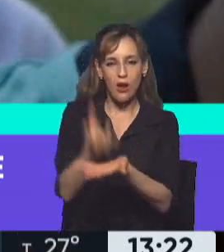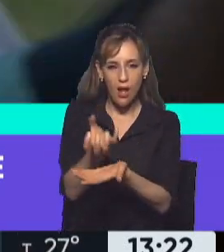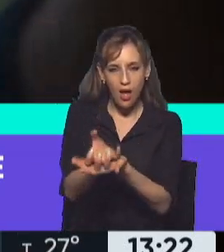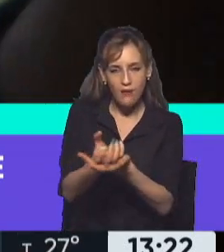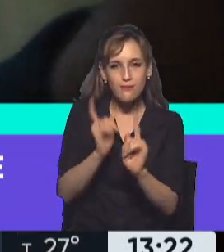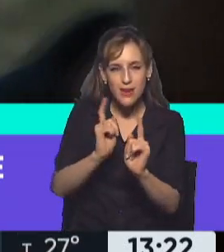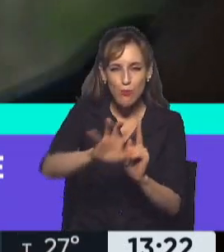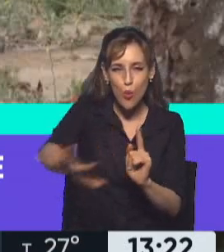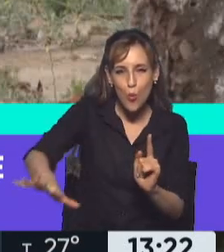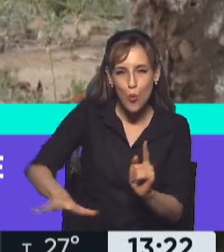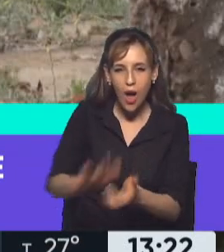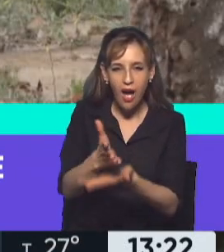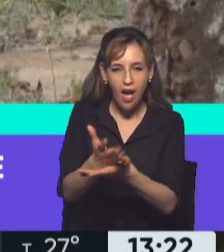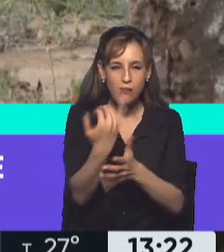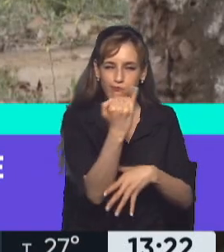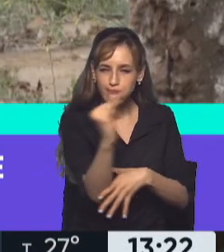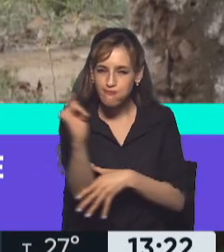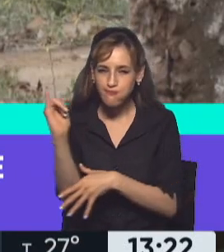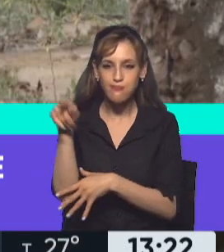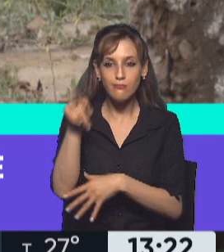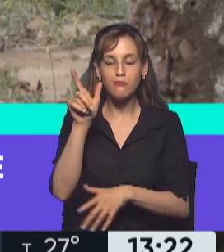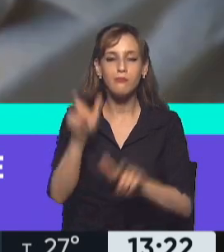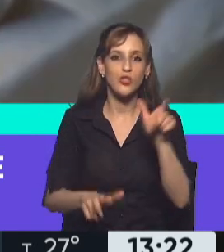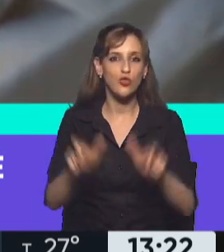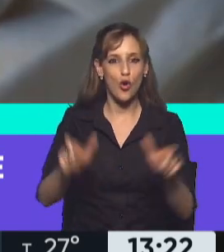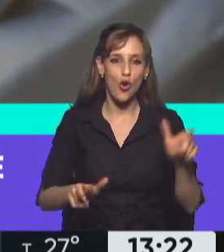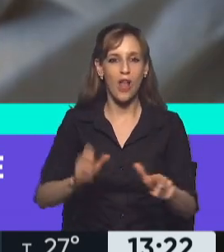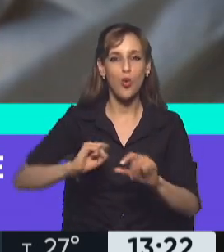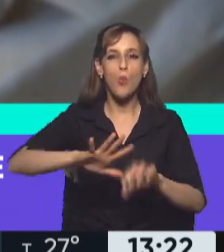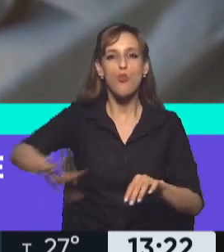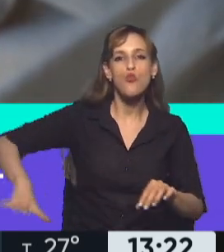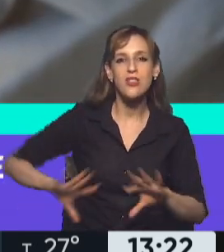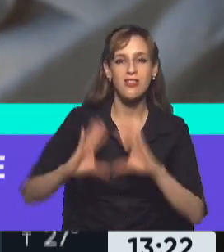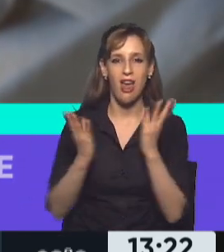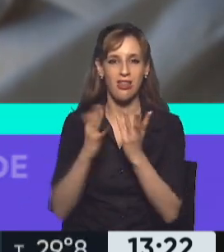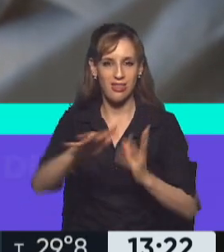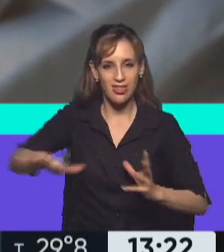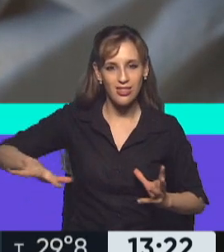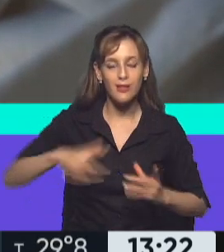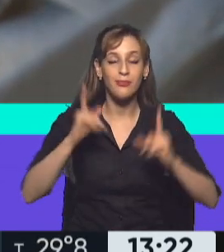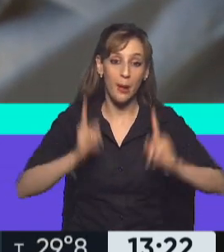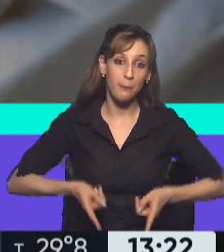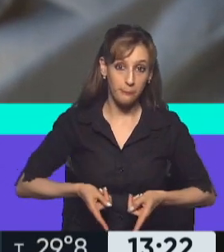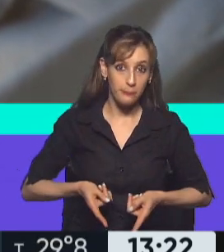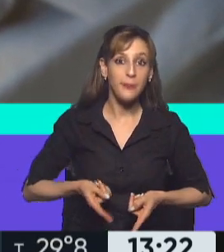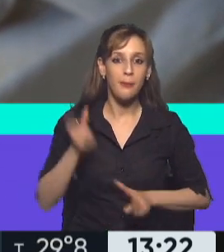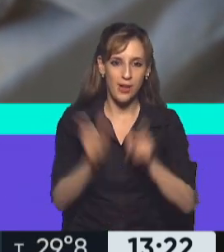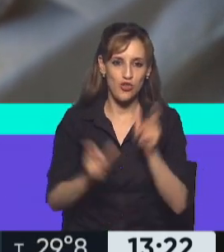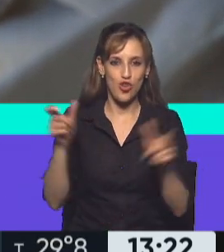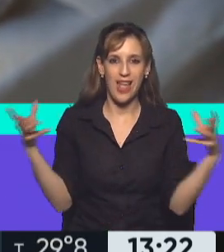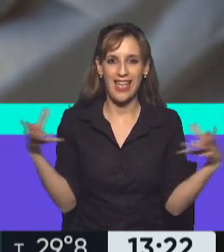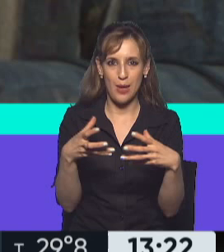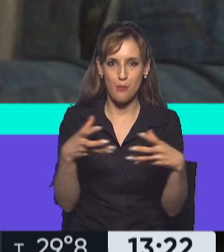esa zona, con actores de las comunidades, con gente del equipo también que formó parte